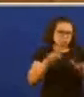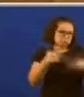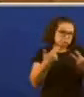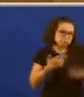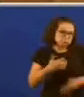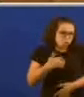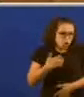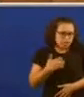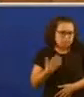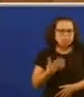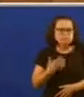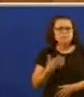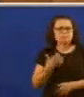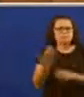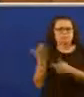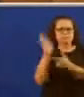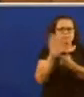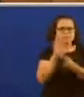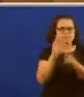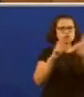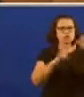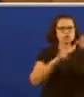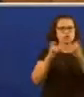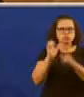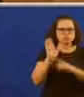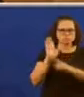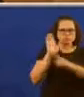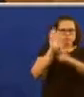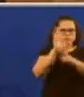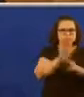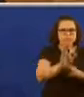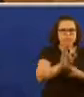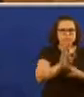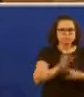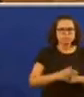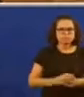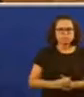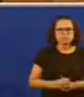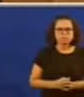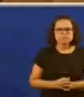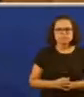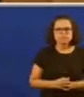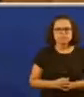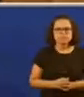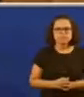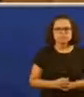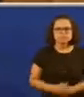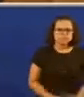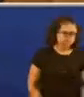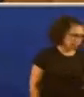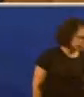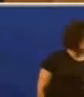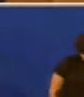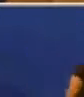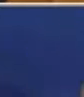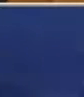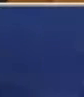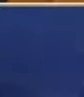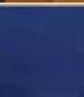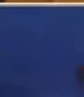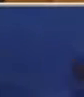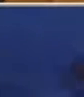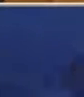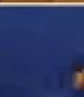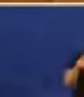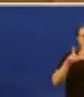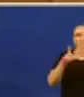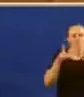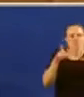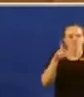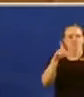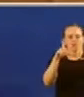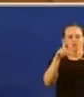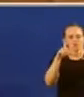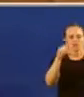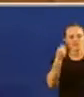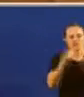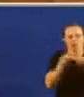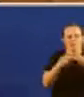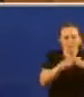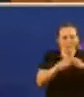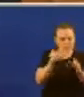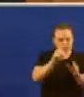molesta, que lle ensine unha foto. Sí. Non unha foto con barcos, non se preocupen.